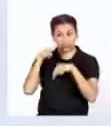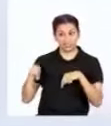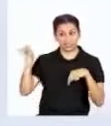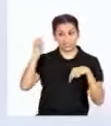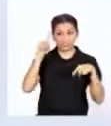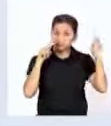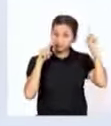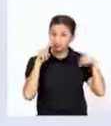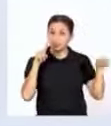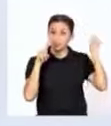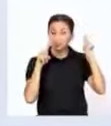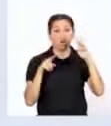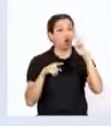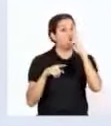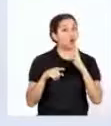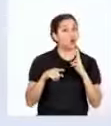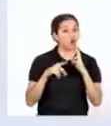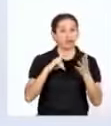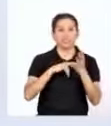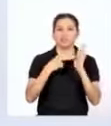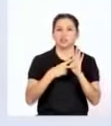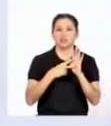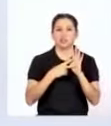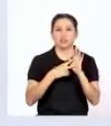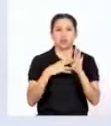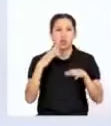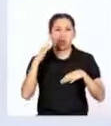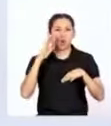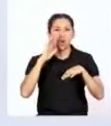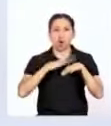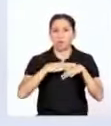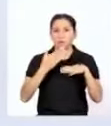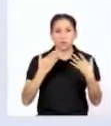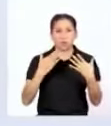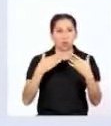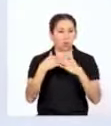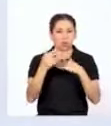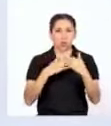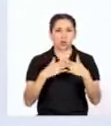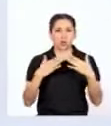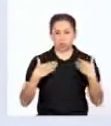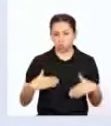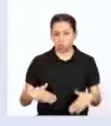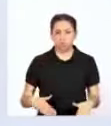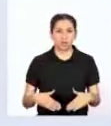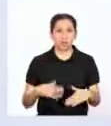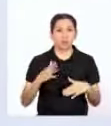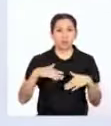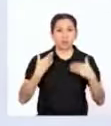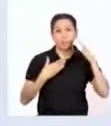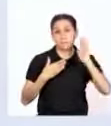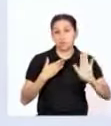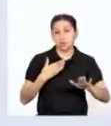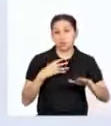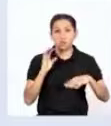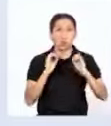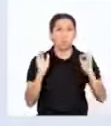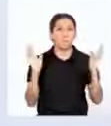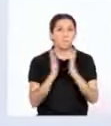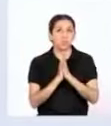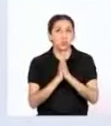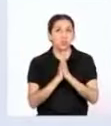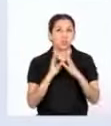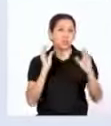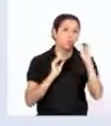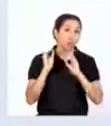dos círculos? El rojo indica un golpe en cualquier parte del cuerpo. Puede ser una pisada, un